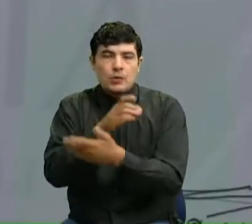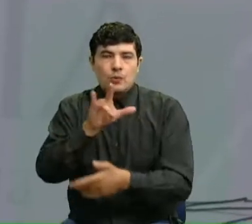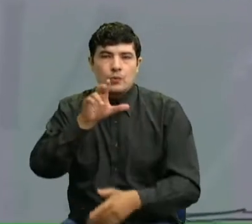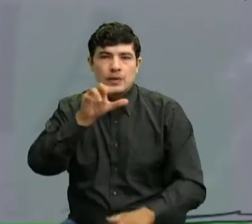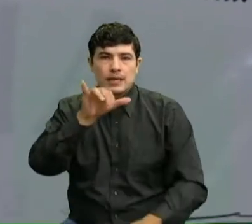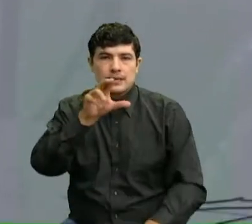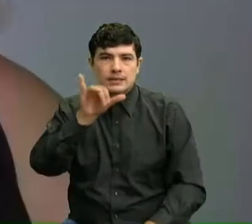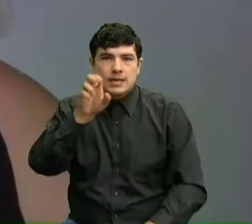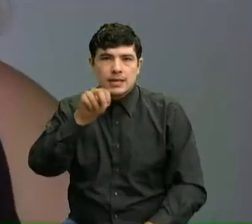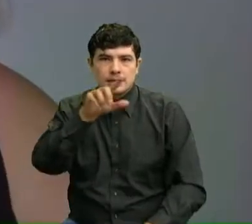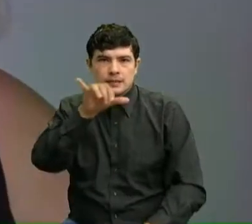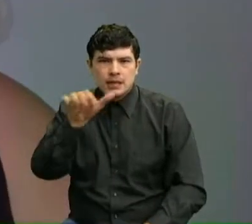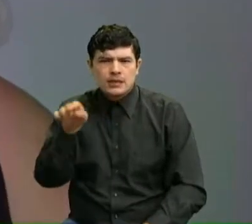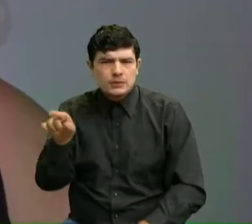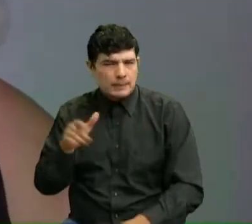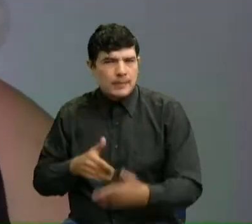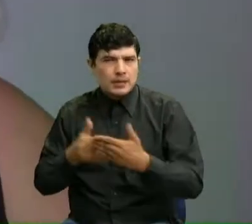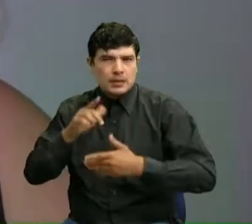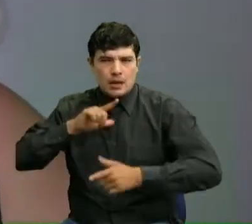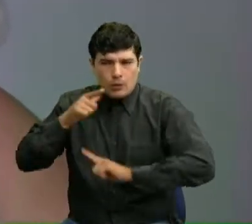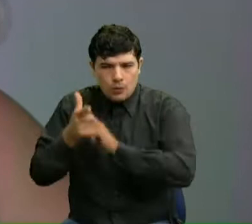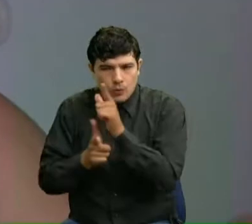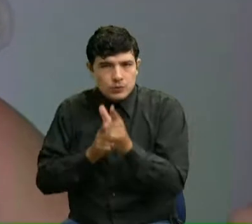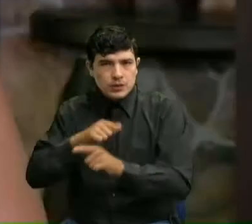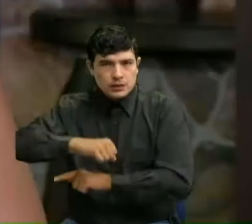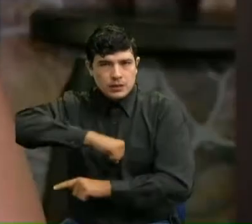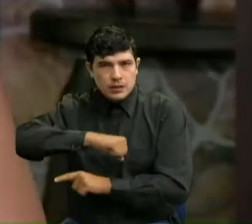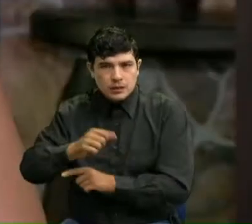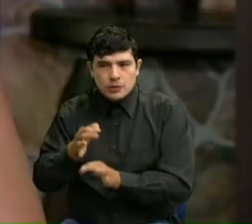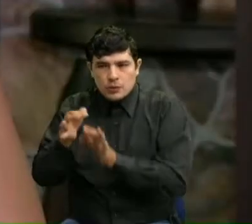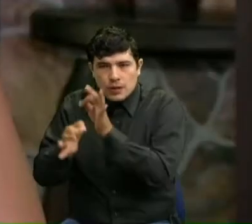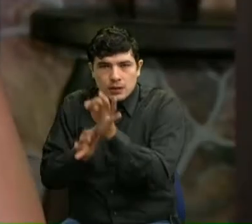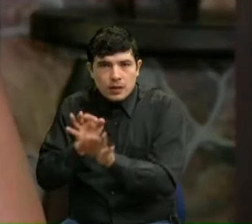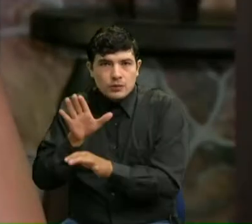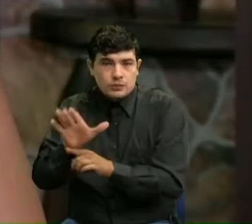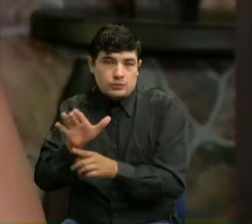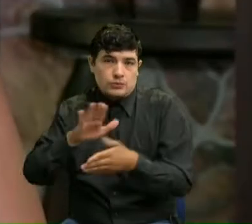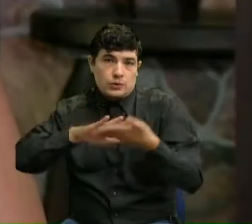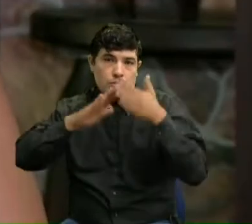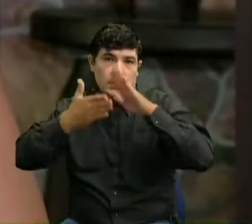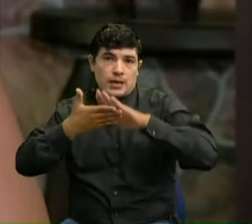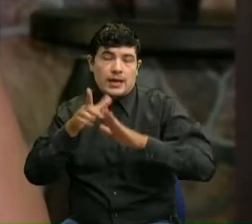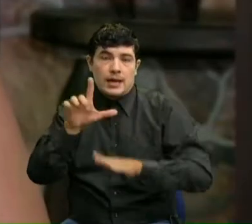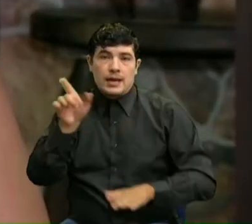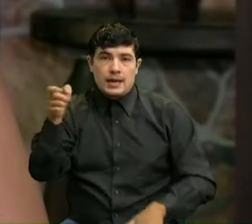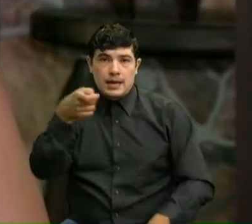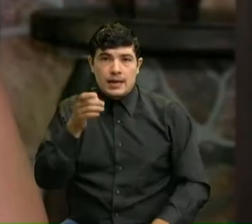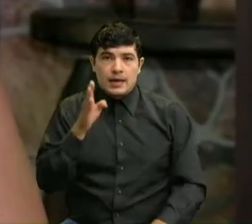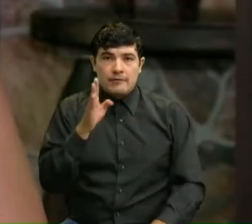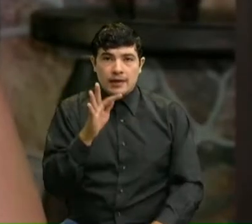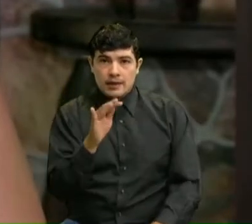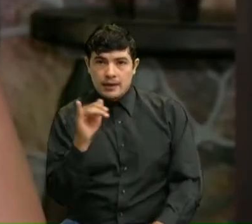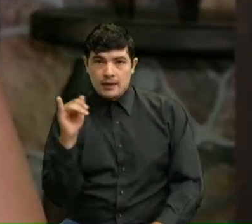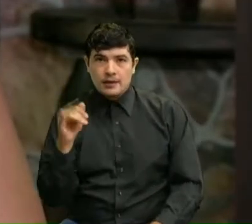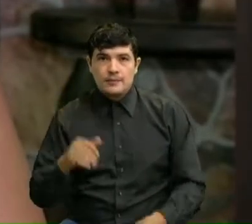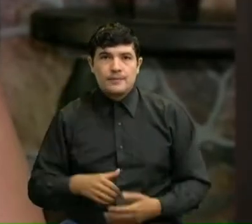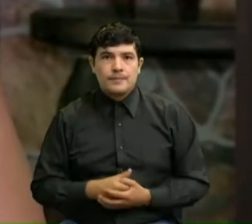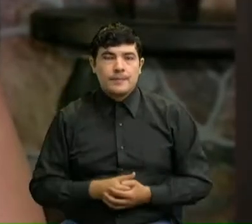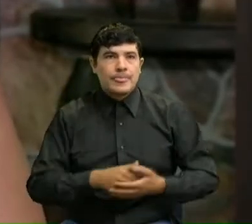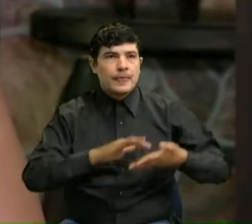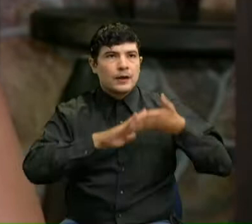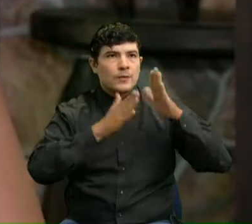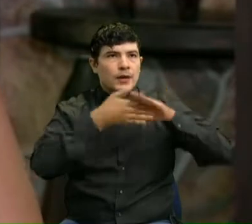lucha por la defensa y protección de los derechos de la población el gmt sería precisamente porque las personas de la población diversa